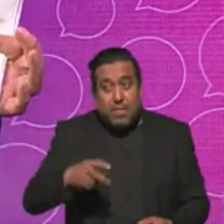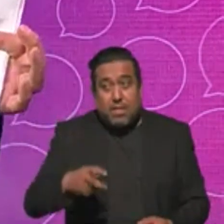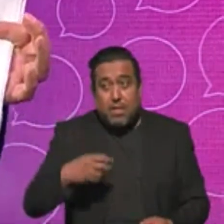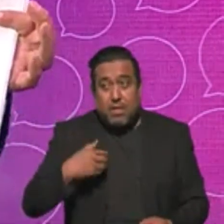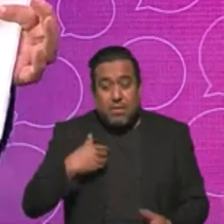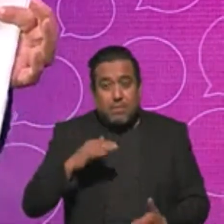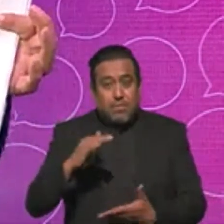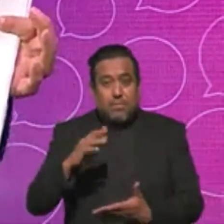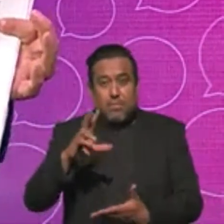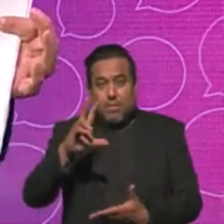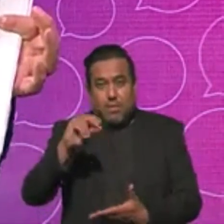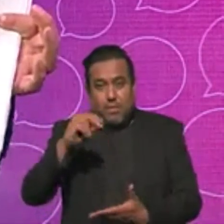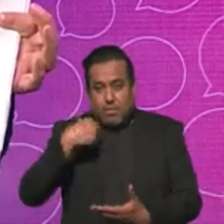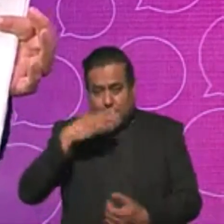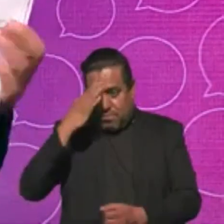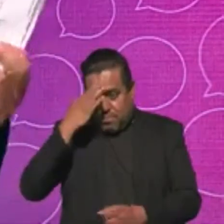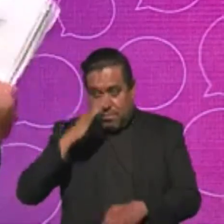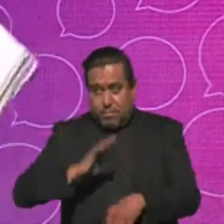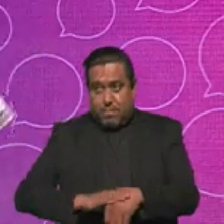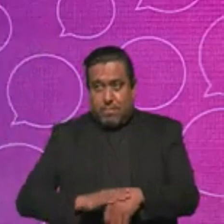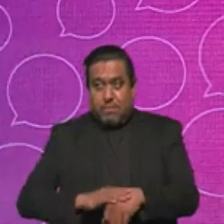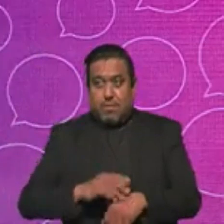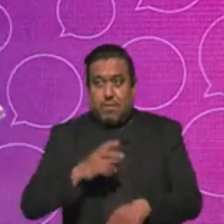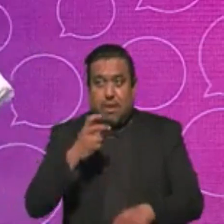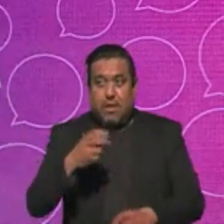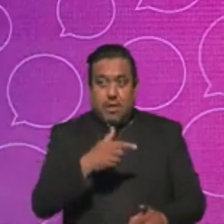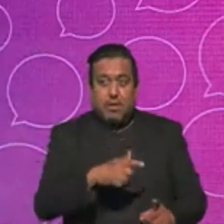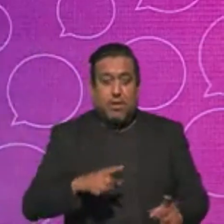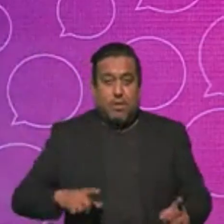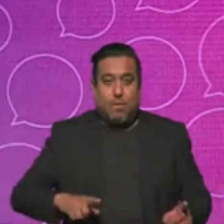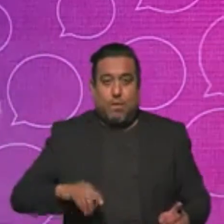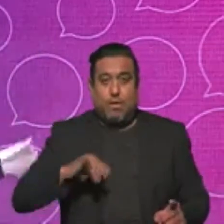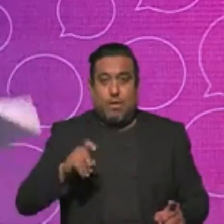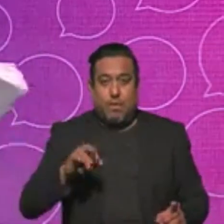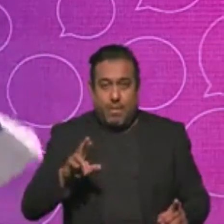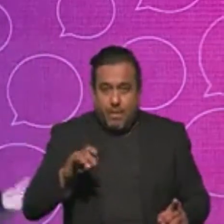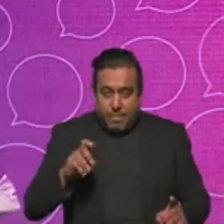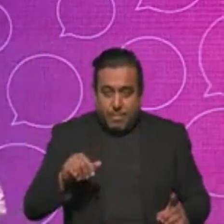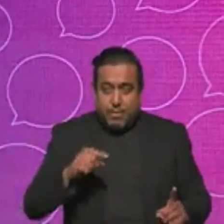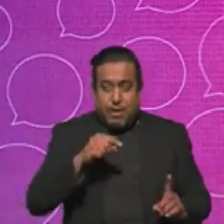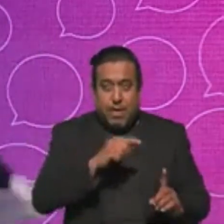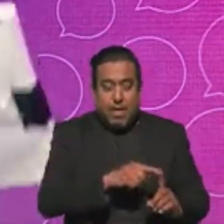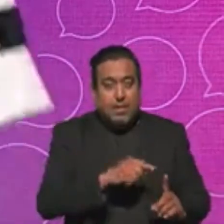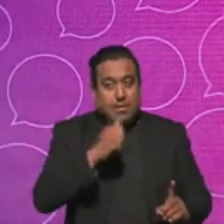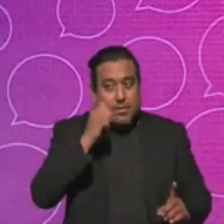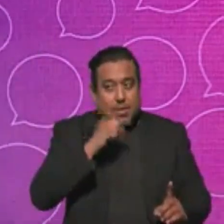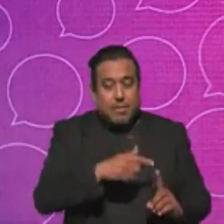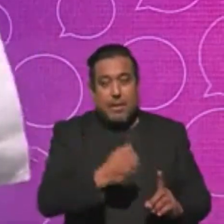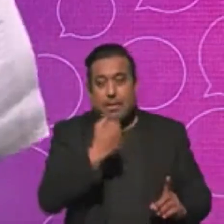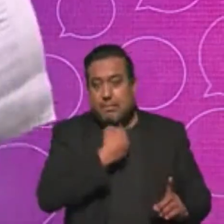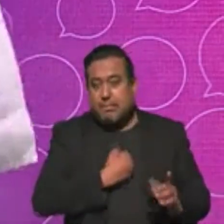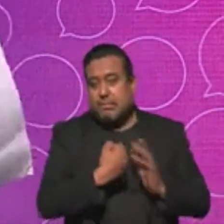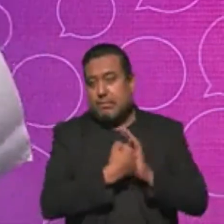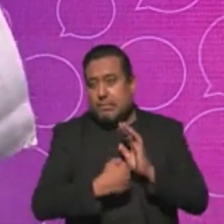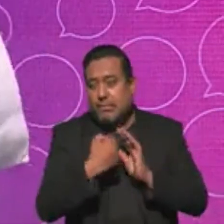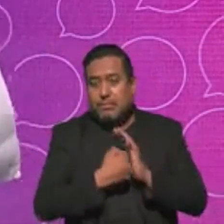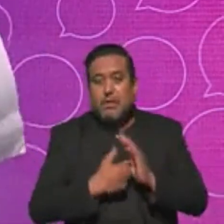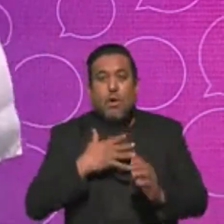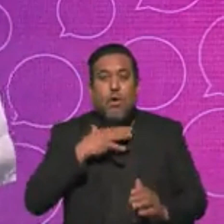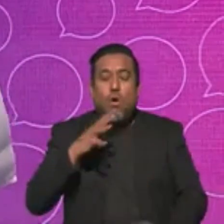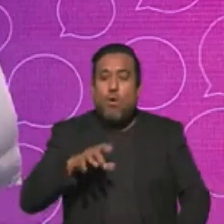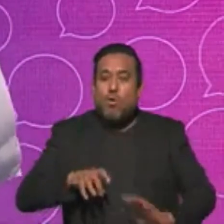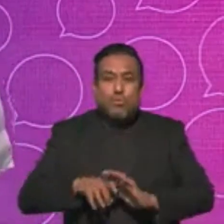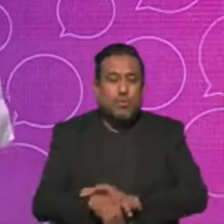este asunto no se me olvida y este gobierno de Javier Mendoza hecho hasta lo imposible para que estas irregularidades y corrupción